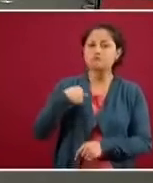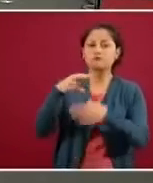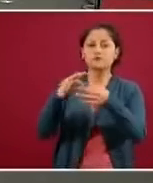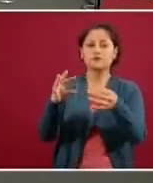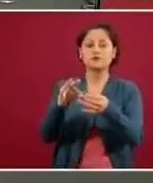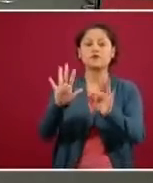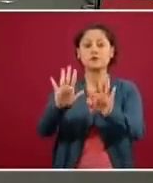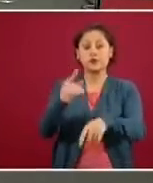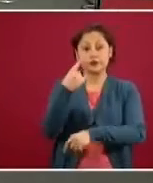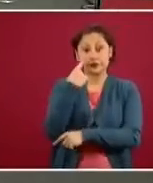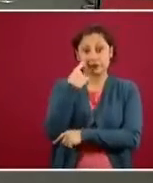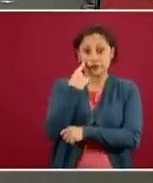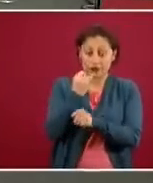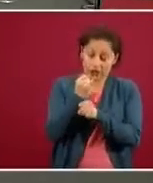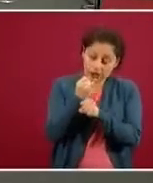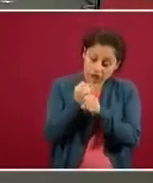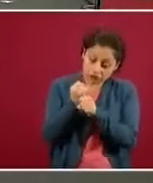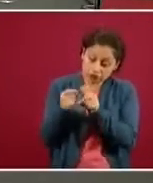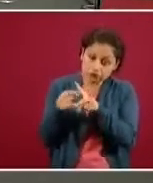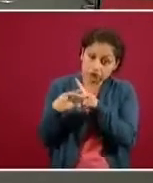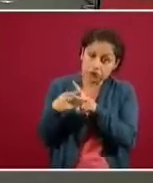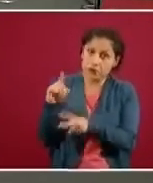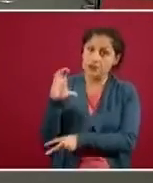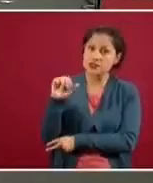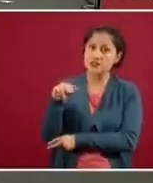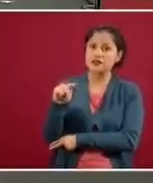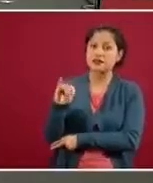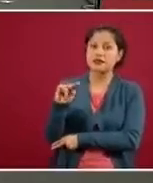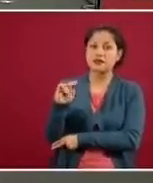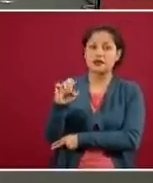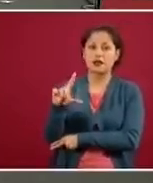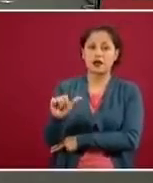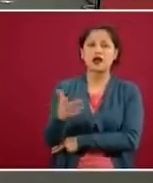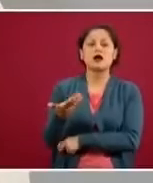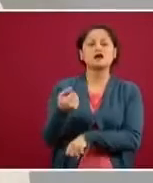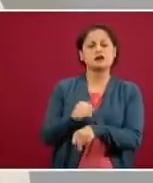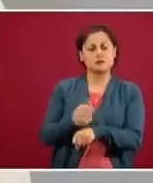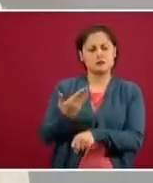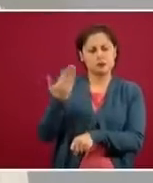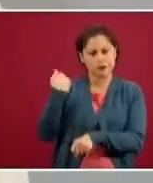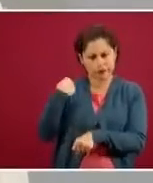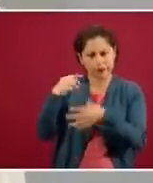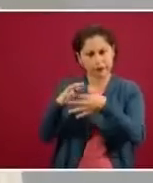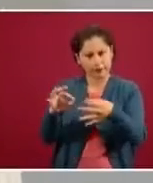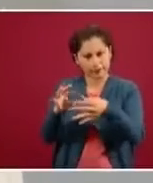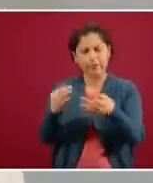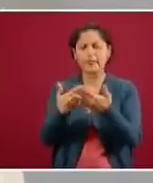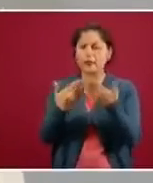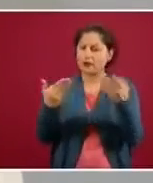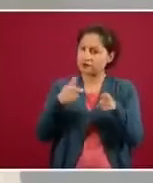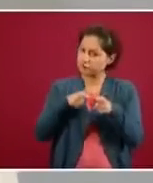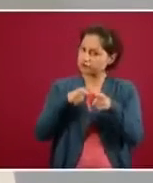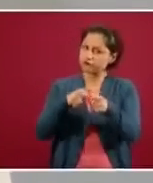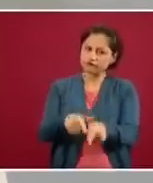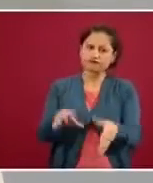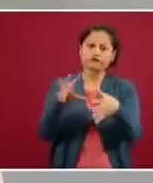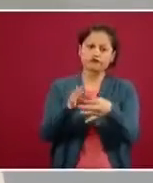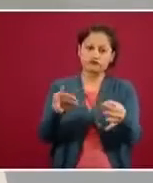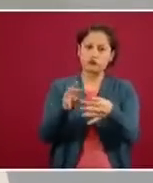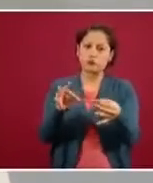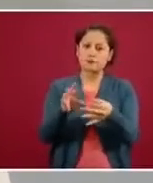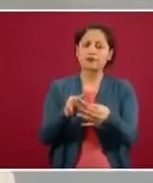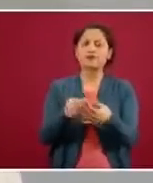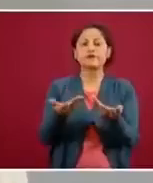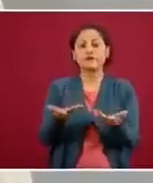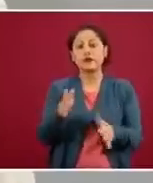centinela tiene lo que explicamos la semana pasada, y con gusto lo vamos a ir explicando. Puede ser que los días que